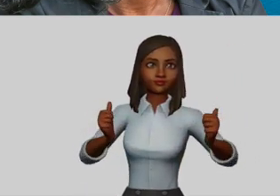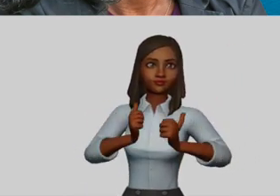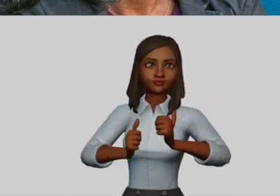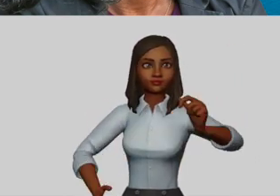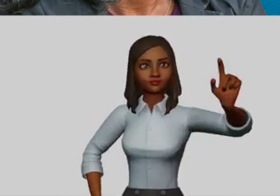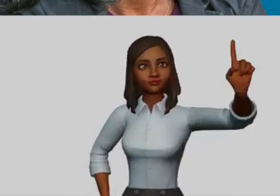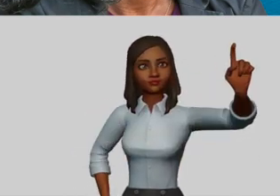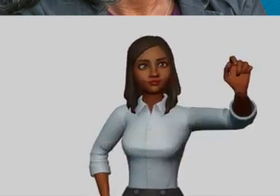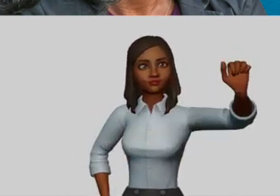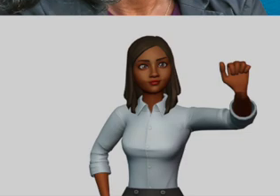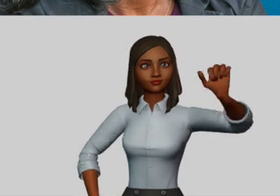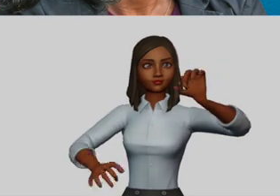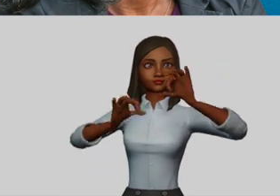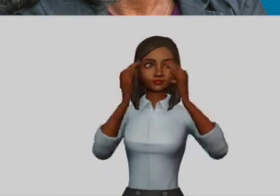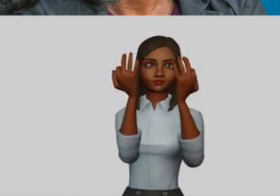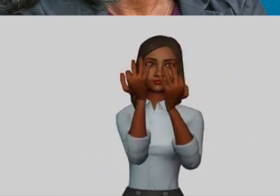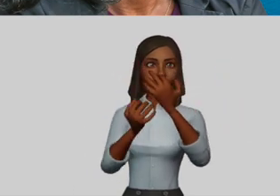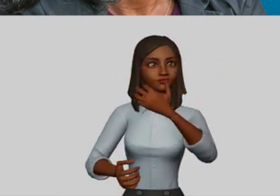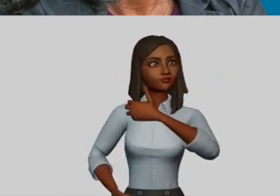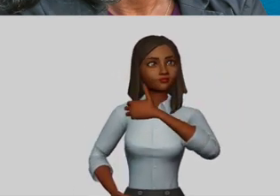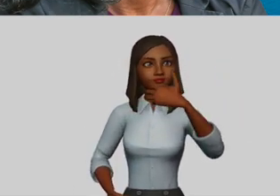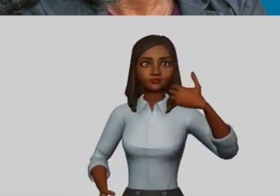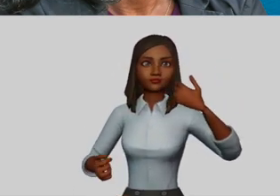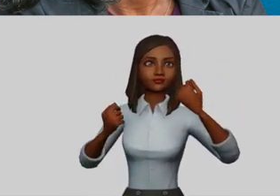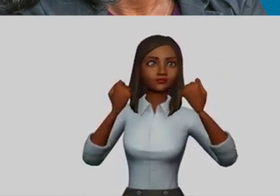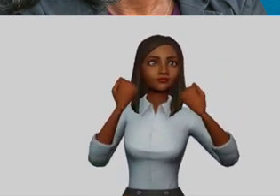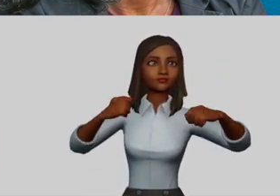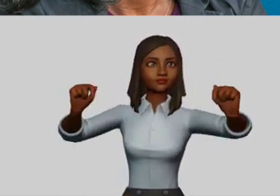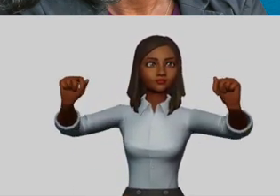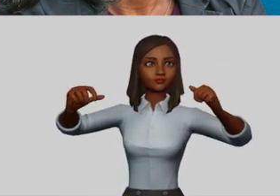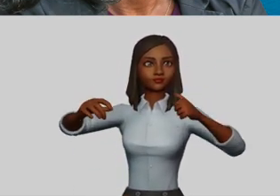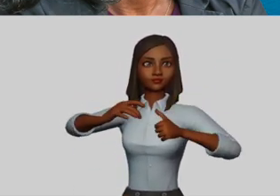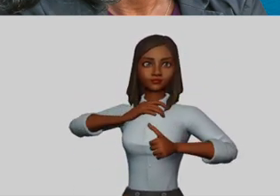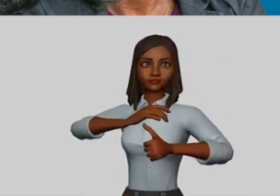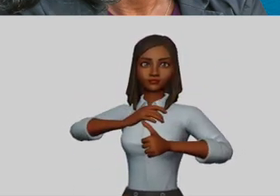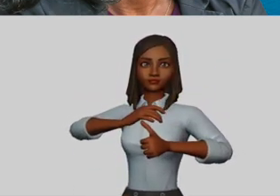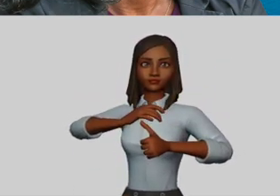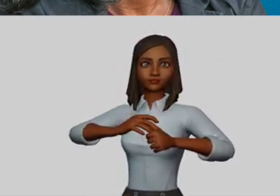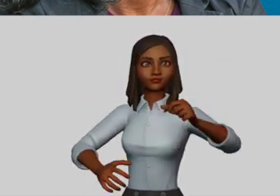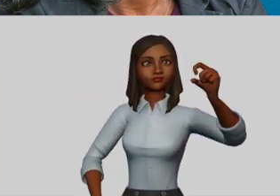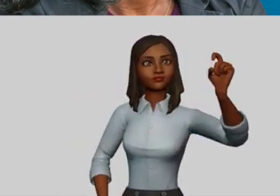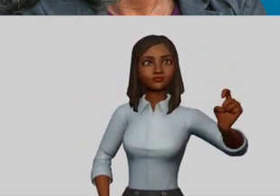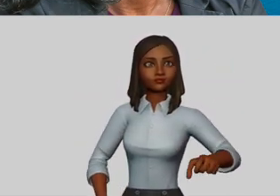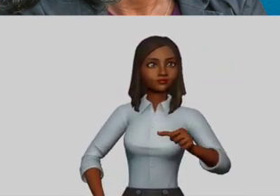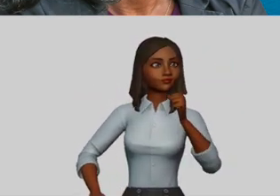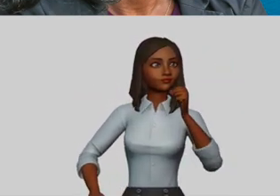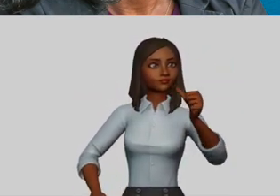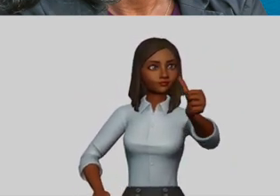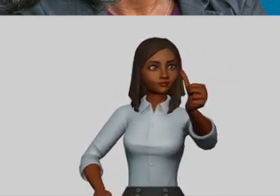el mundo, ellos mismos, lo que todo el mundo podemos hacer es tener la autoconciencia de decir,